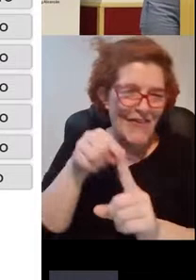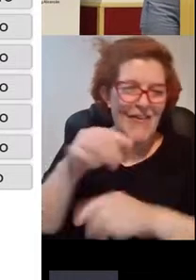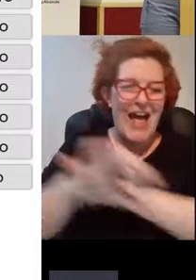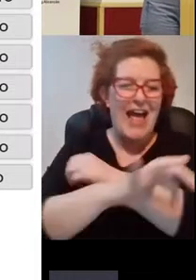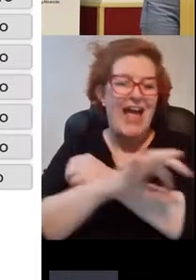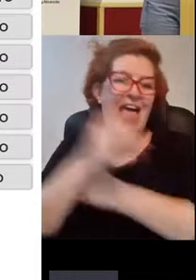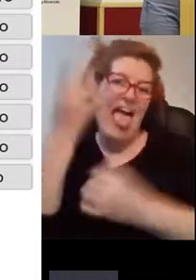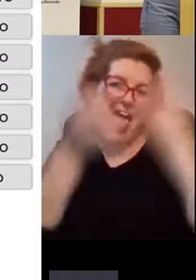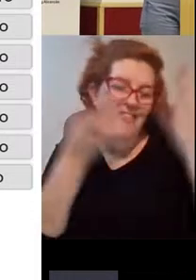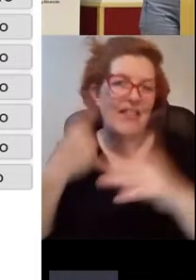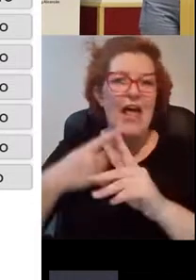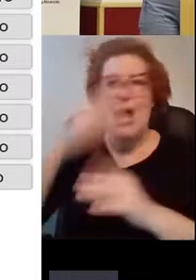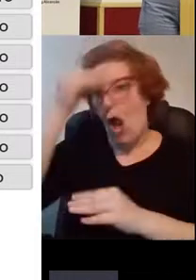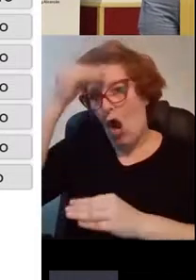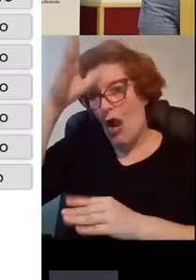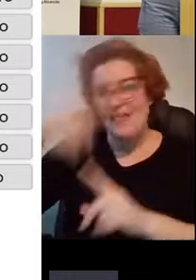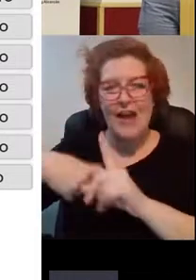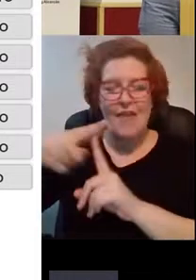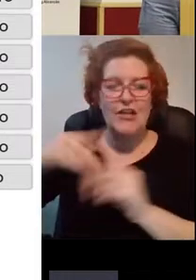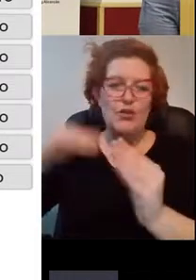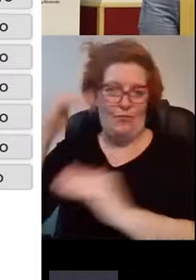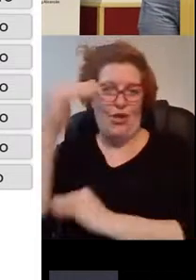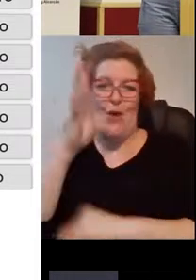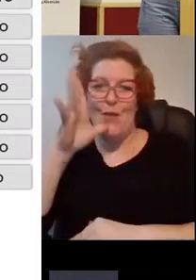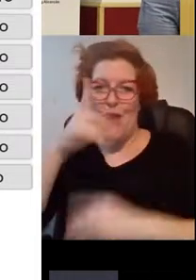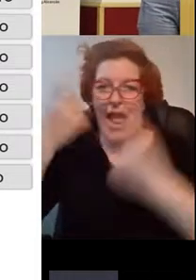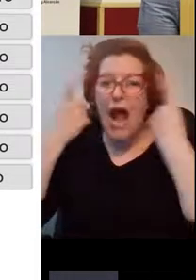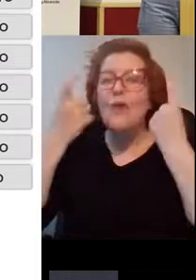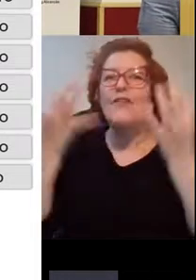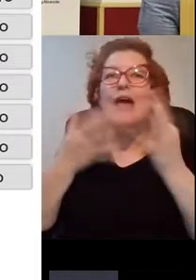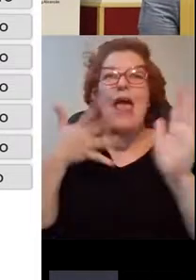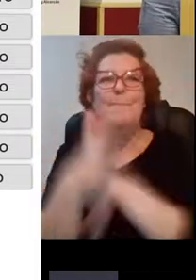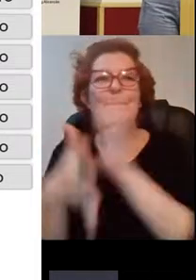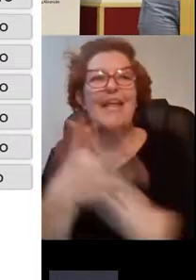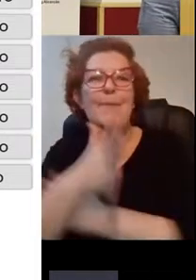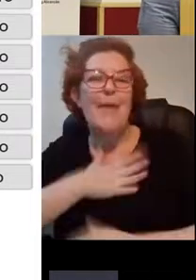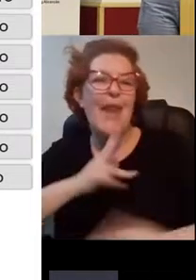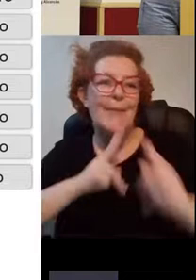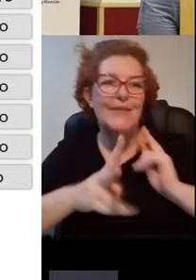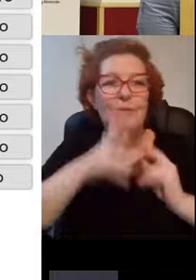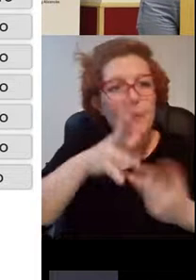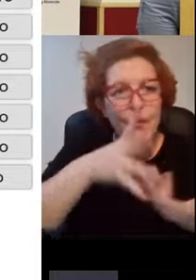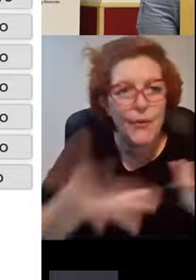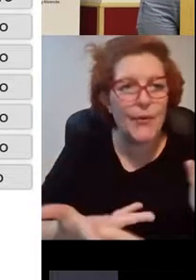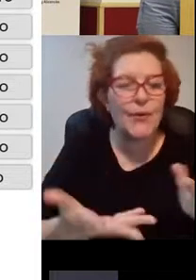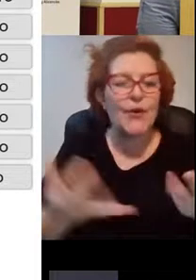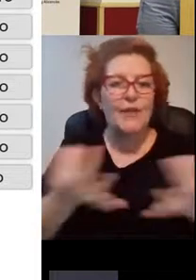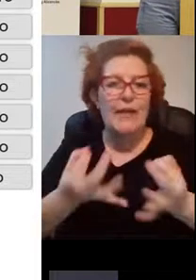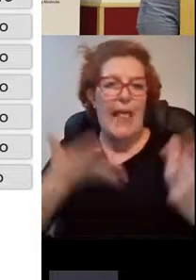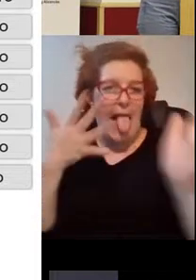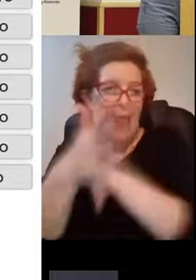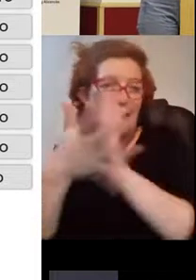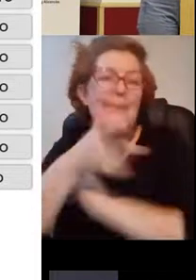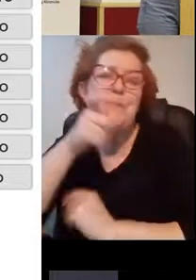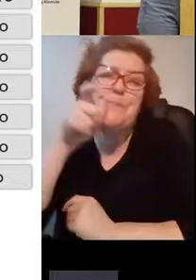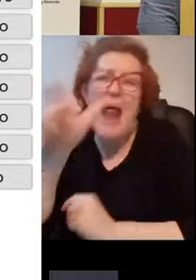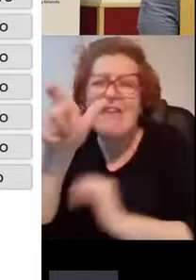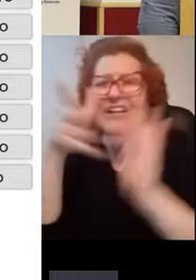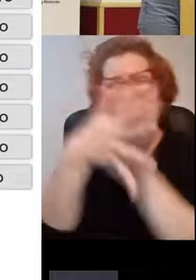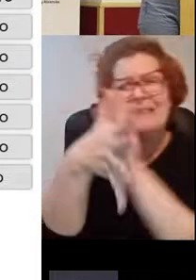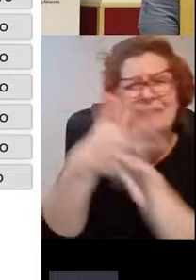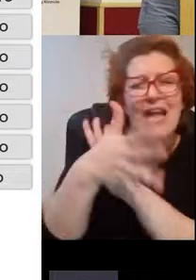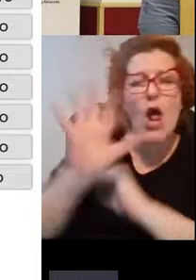cognitivas de nivel superior, porque los alumnos tienen que argumentar sus respuestas, deben explicar los términos o